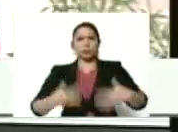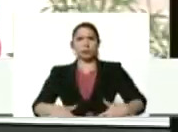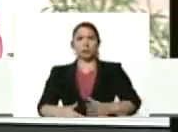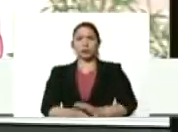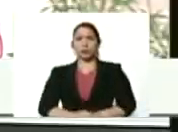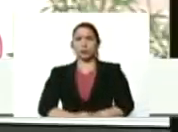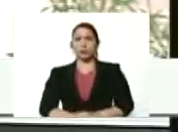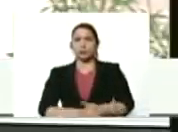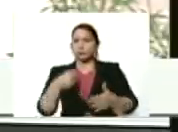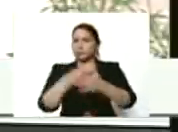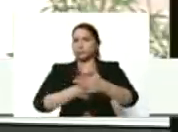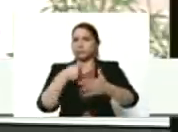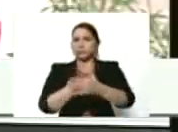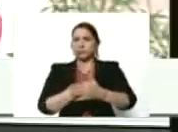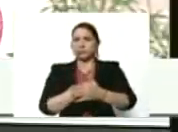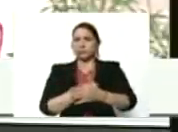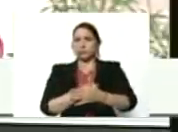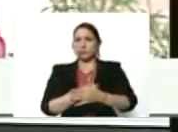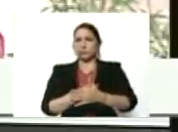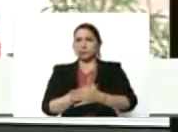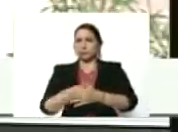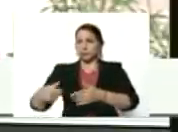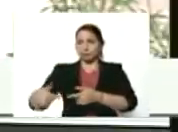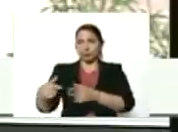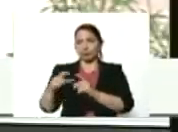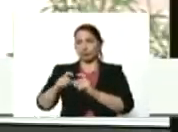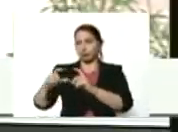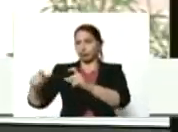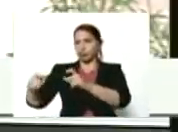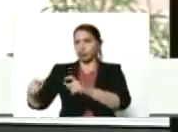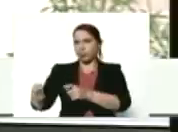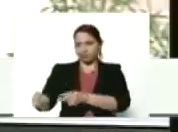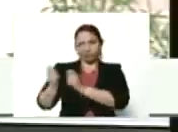costado mucho conquistar el corazón de Silita.